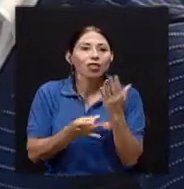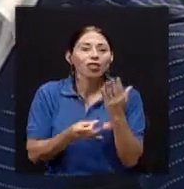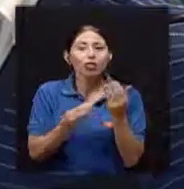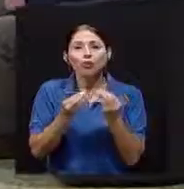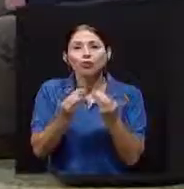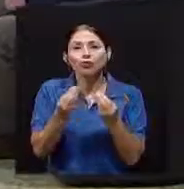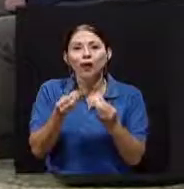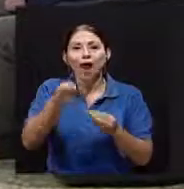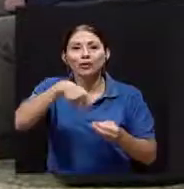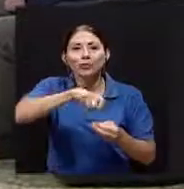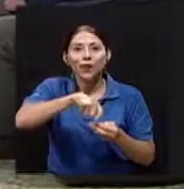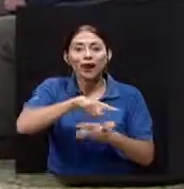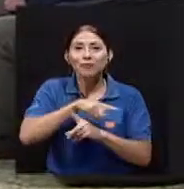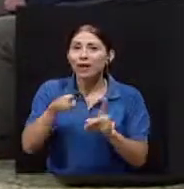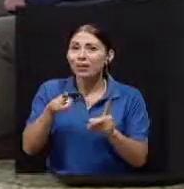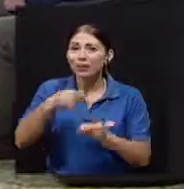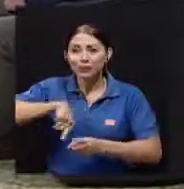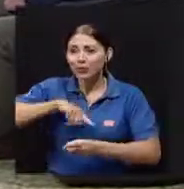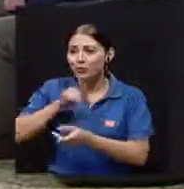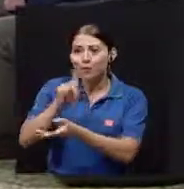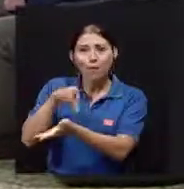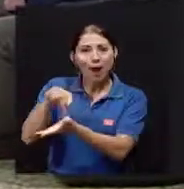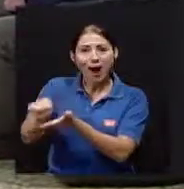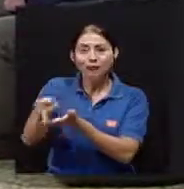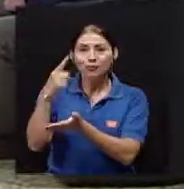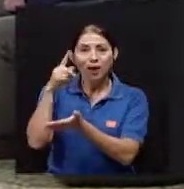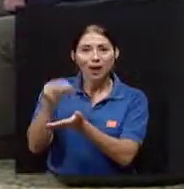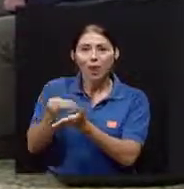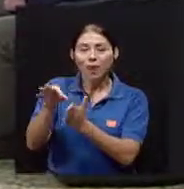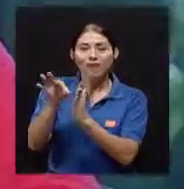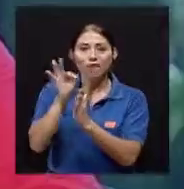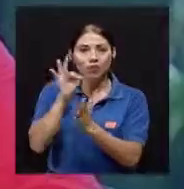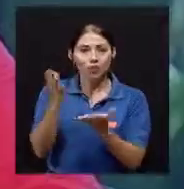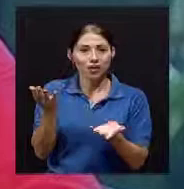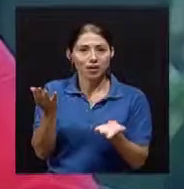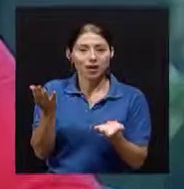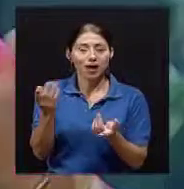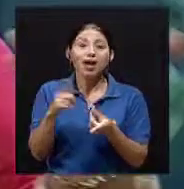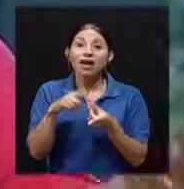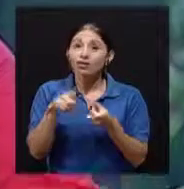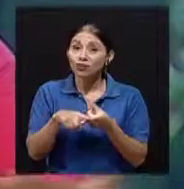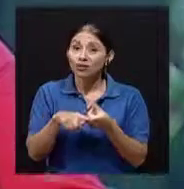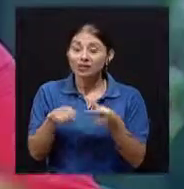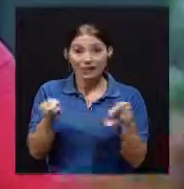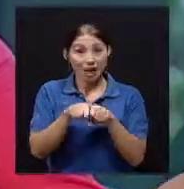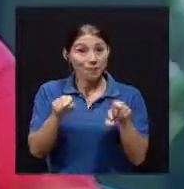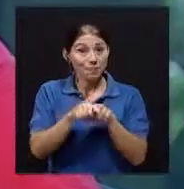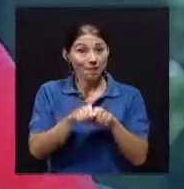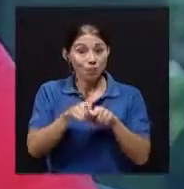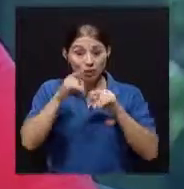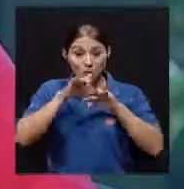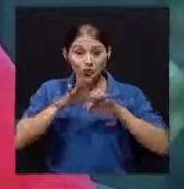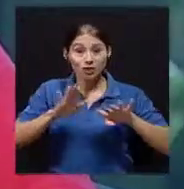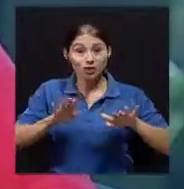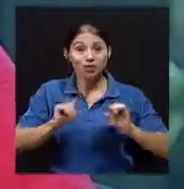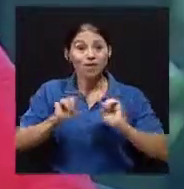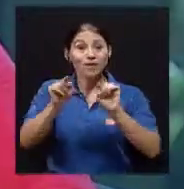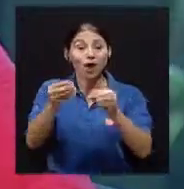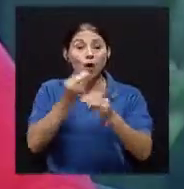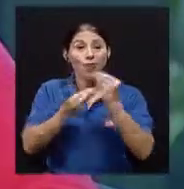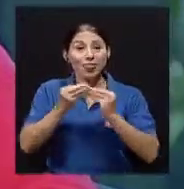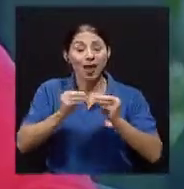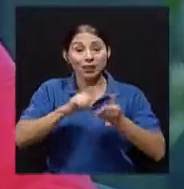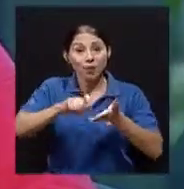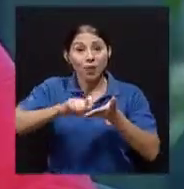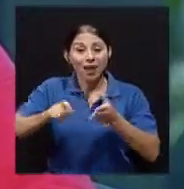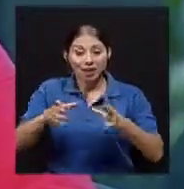en calorías, en azúcar, pero a veces nos cuesta pagarlo por una fruta, ¿verdad? Entonces, el incorporar en las meriendas más frutas y al